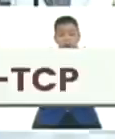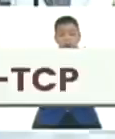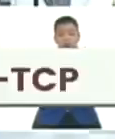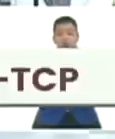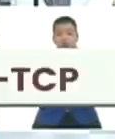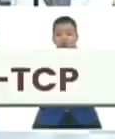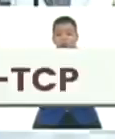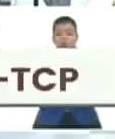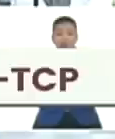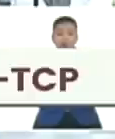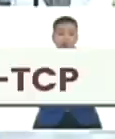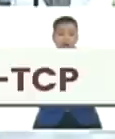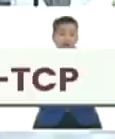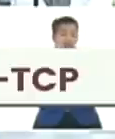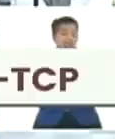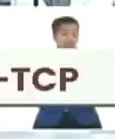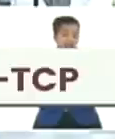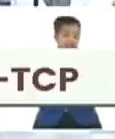democrático.